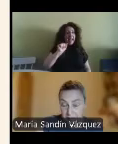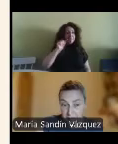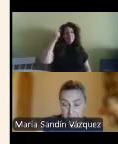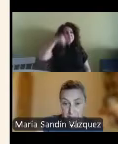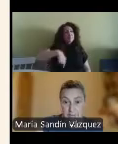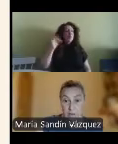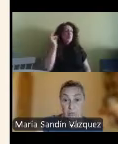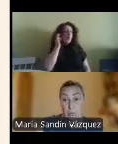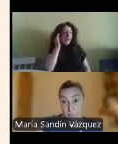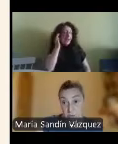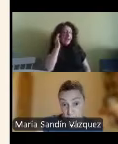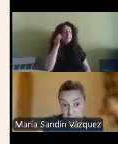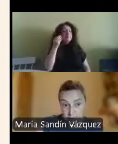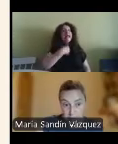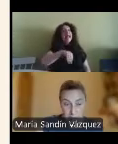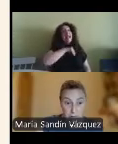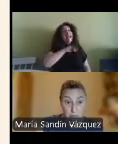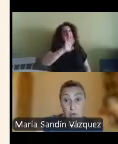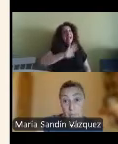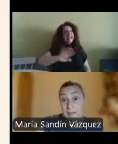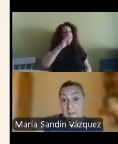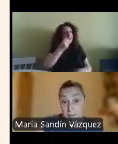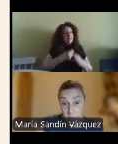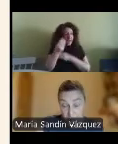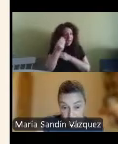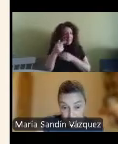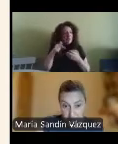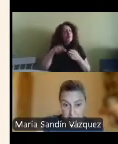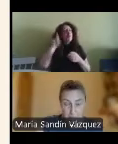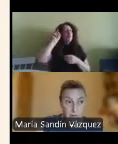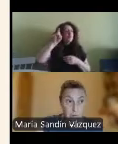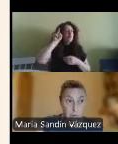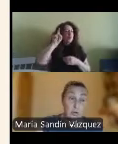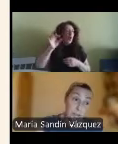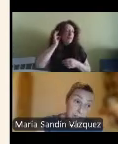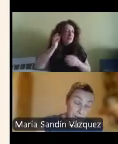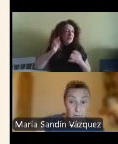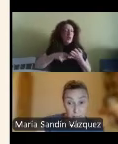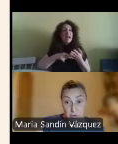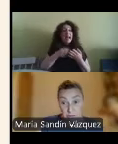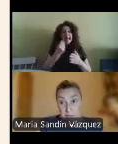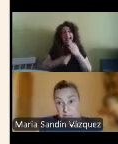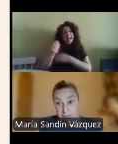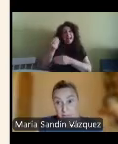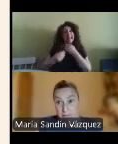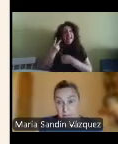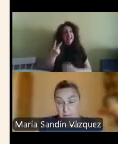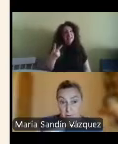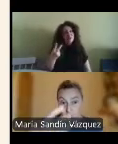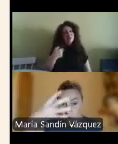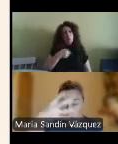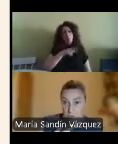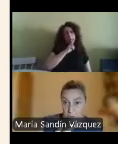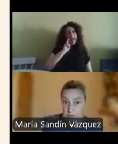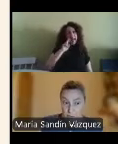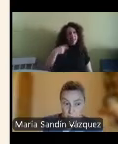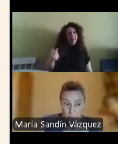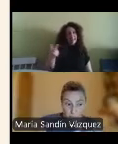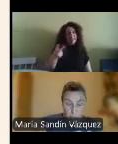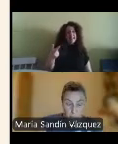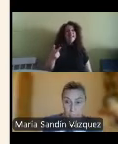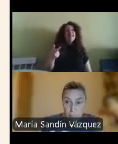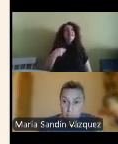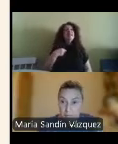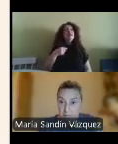nacido en España, soy profesora, soy madre de dos hijas, soy hija de una persona dependiente. Todo eso, o